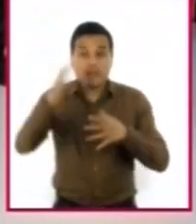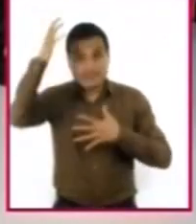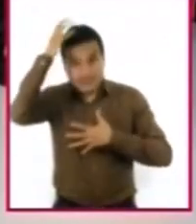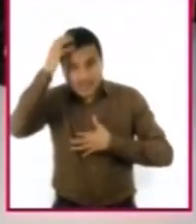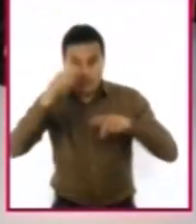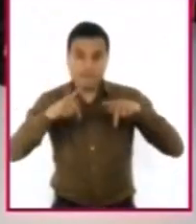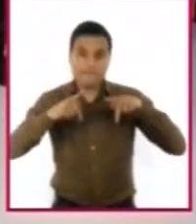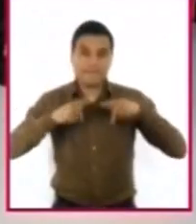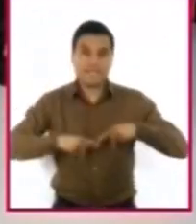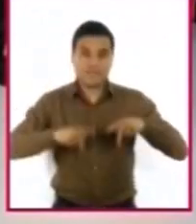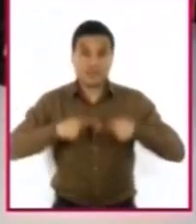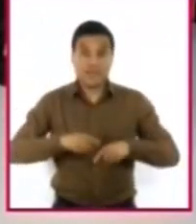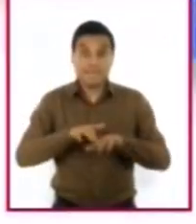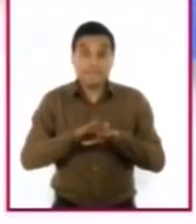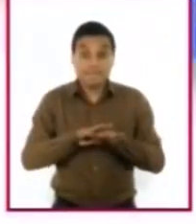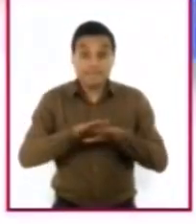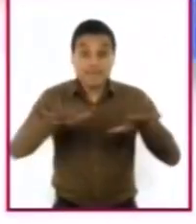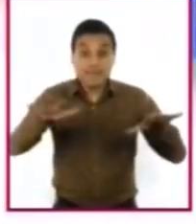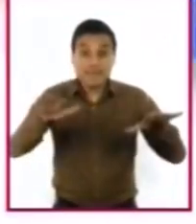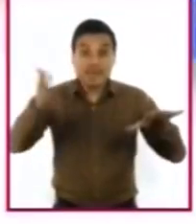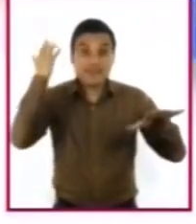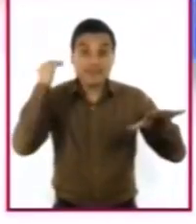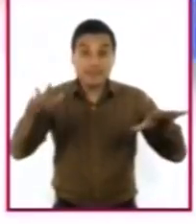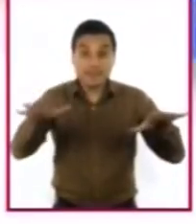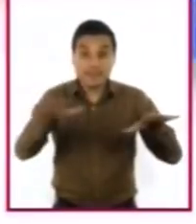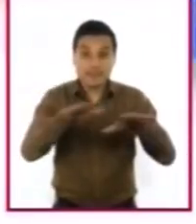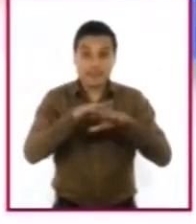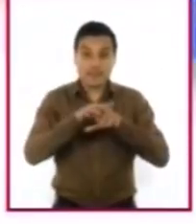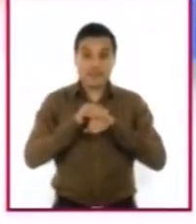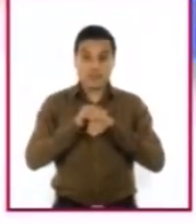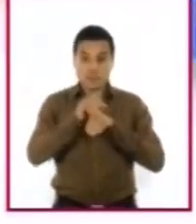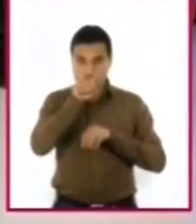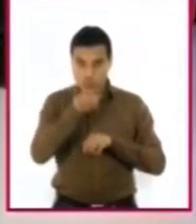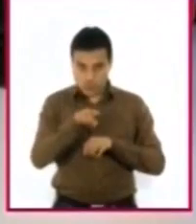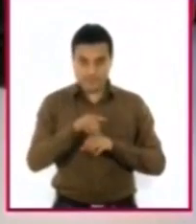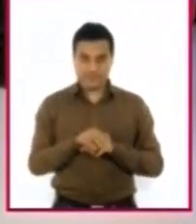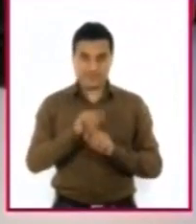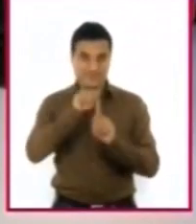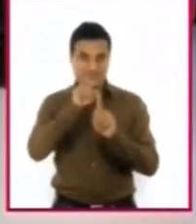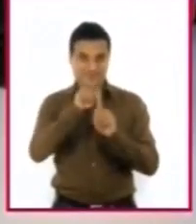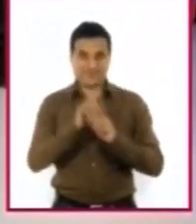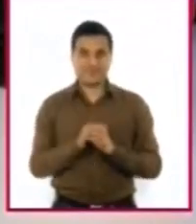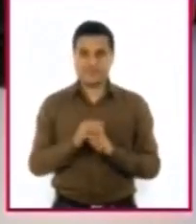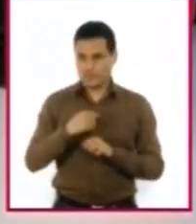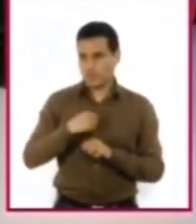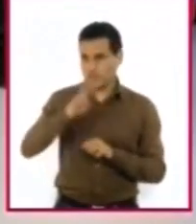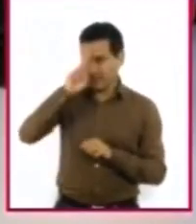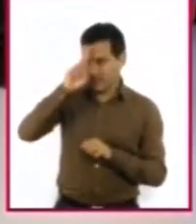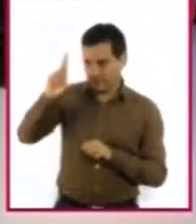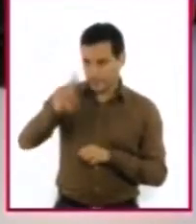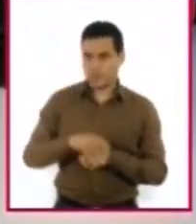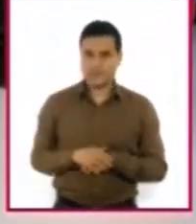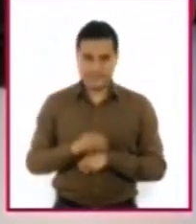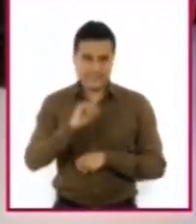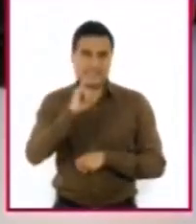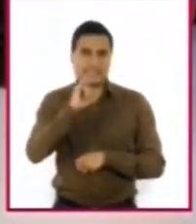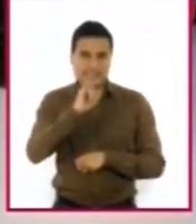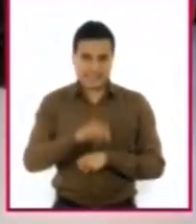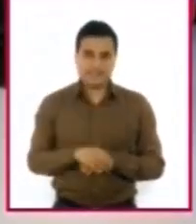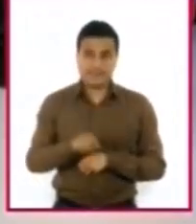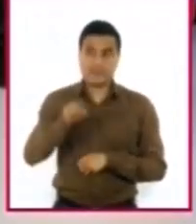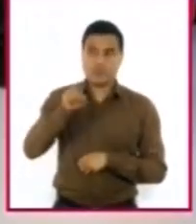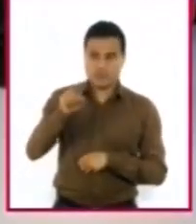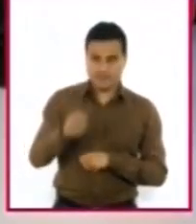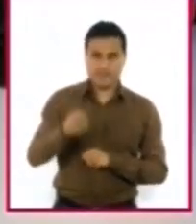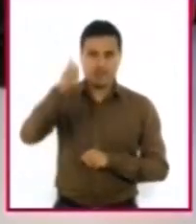Cierto, Charles, no te mediste. Mira, te respeto y reconozco que fuiste el primero que estableció